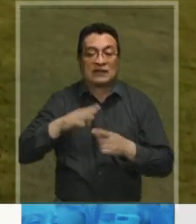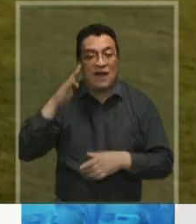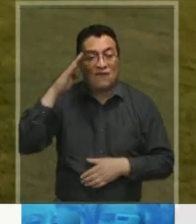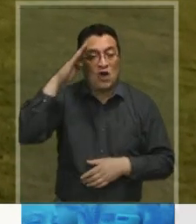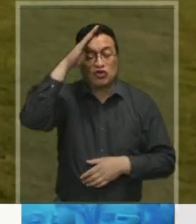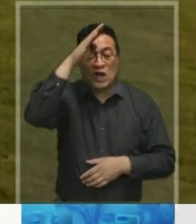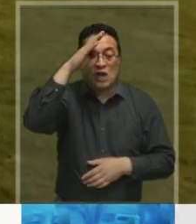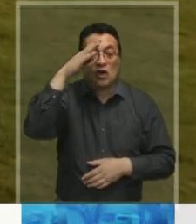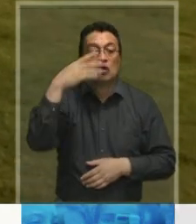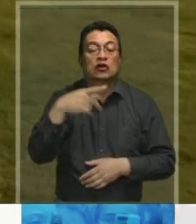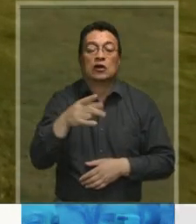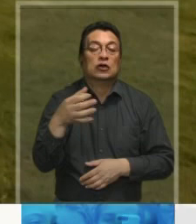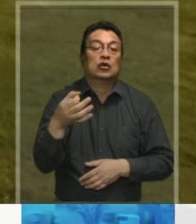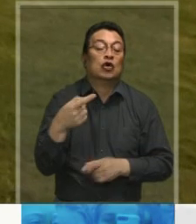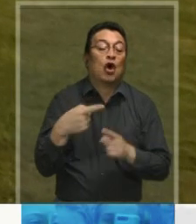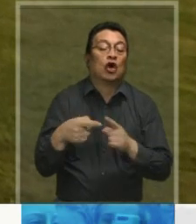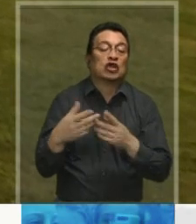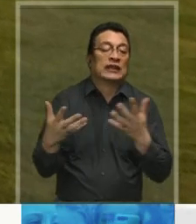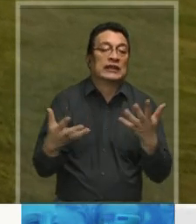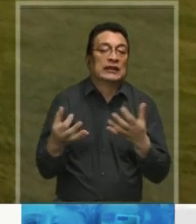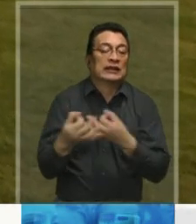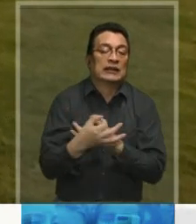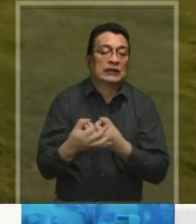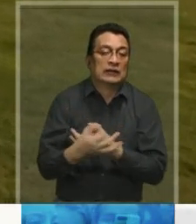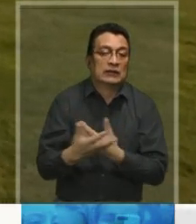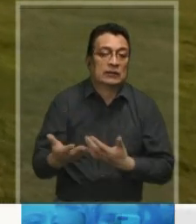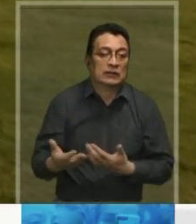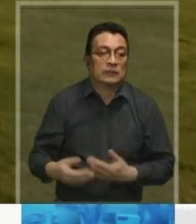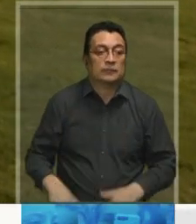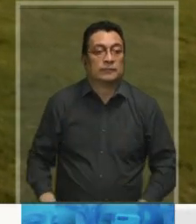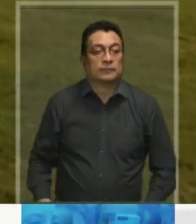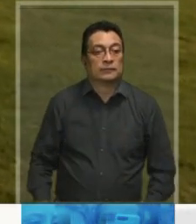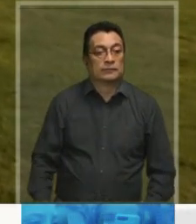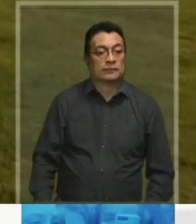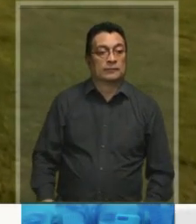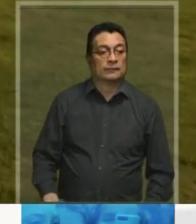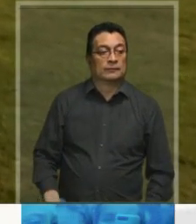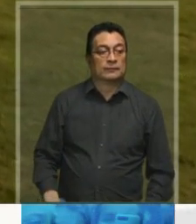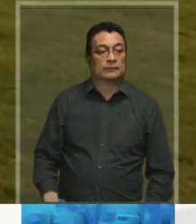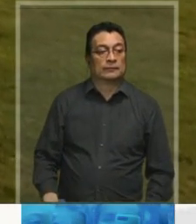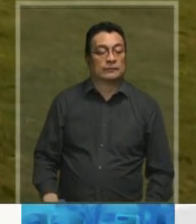de lo que nos comentó Claudia en su nota. Alfonso.